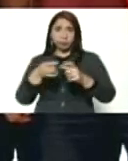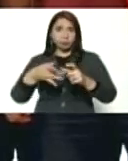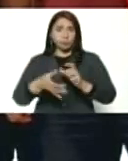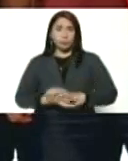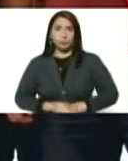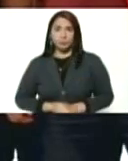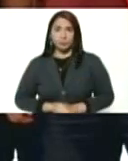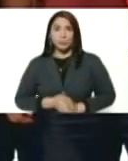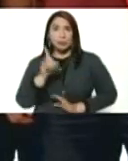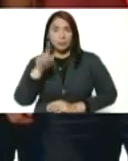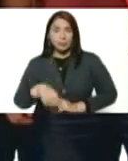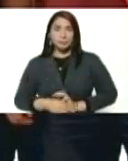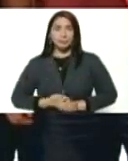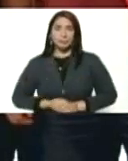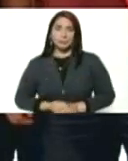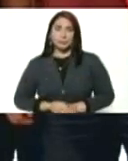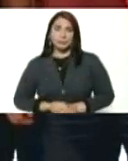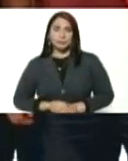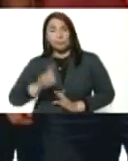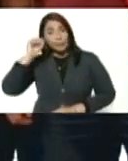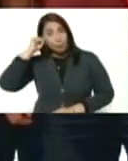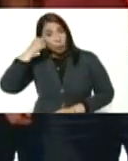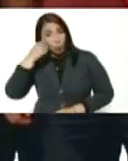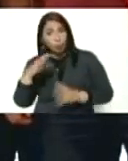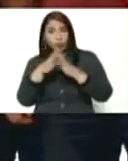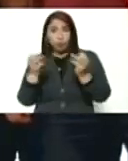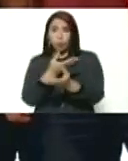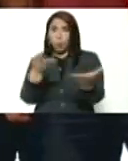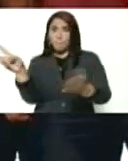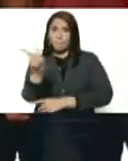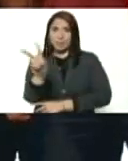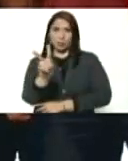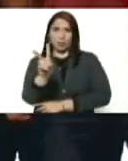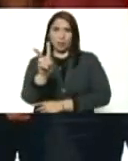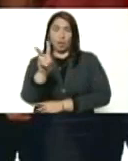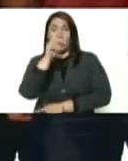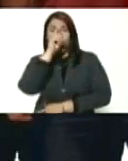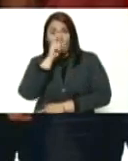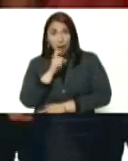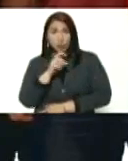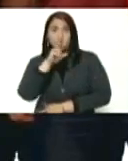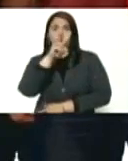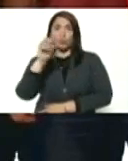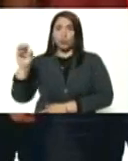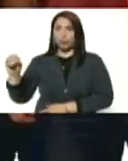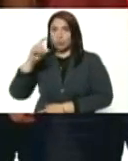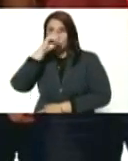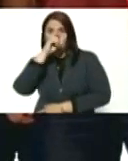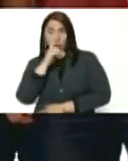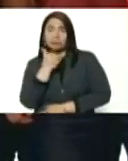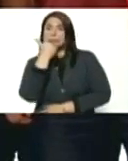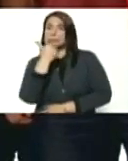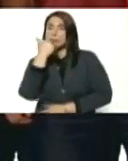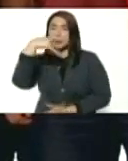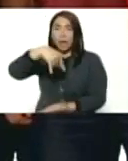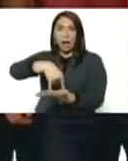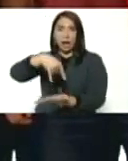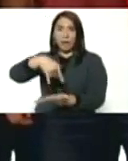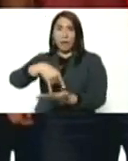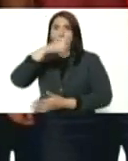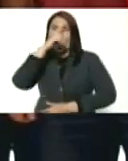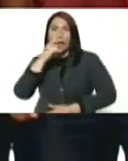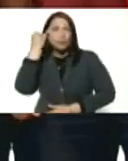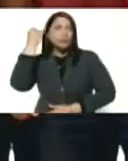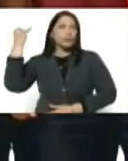Y por supuesto, recordarle a toda Venezuela que este año bicentenario de Carabobo es un año de inspiración para